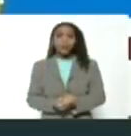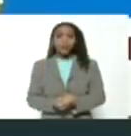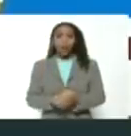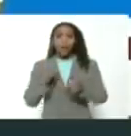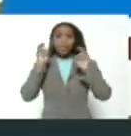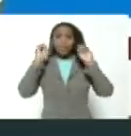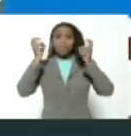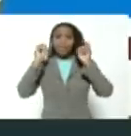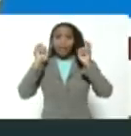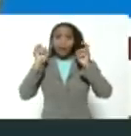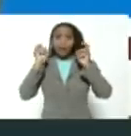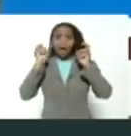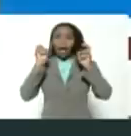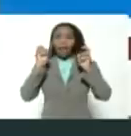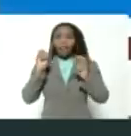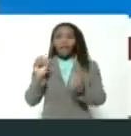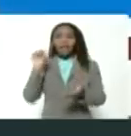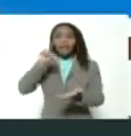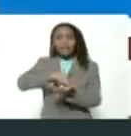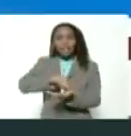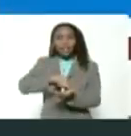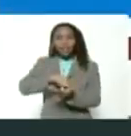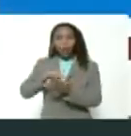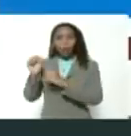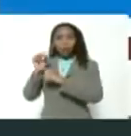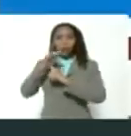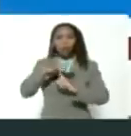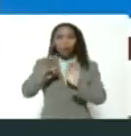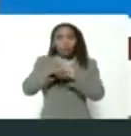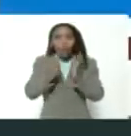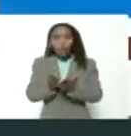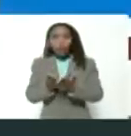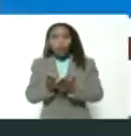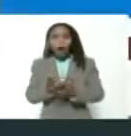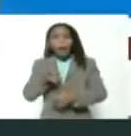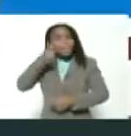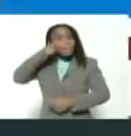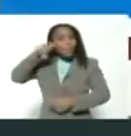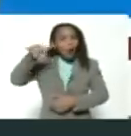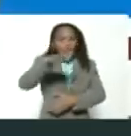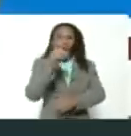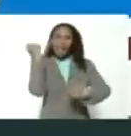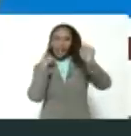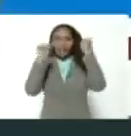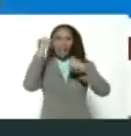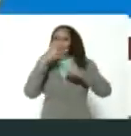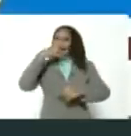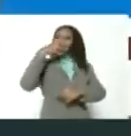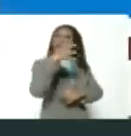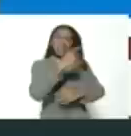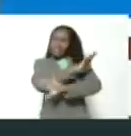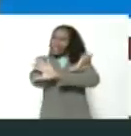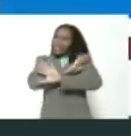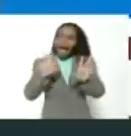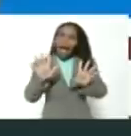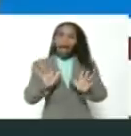marketing de los medios dominantes del mundo, no, era un pueblo rebelde que gritaba ya basta,